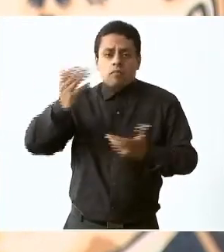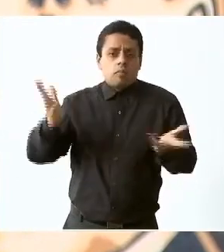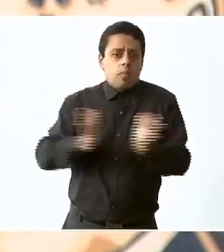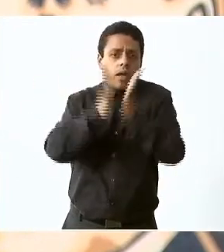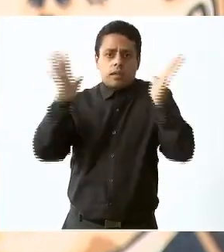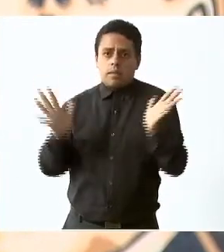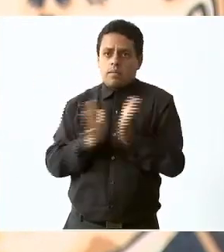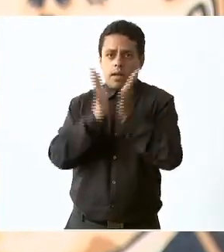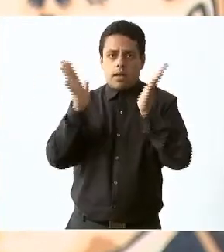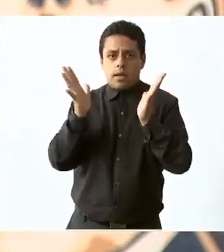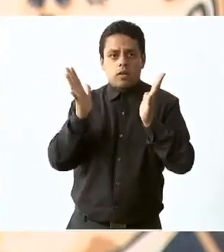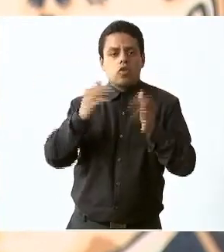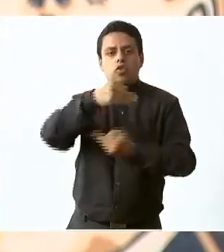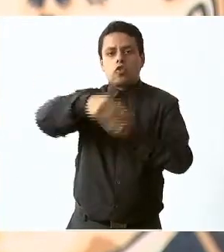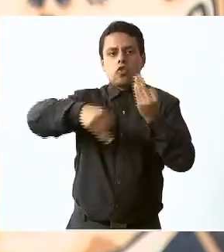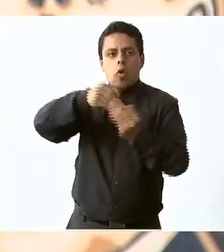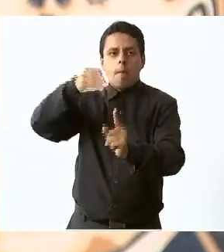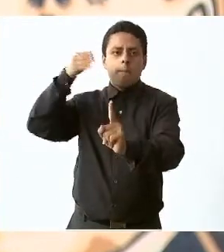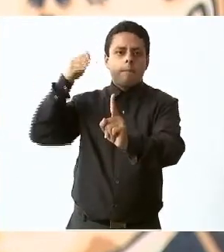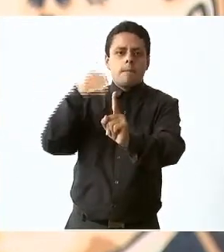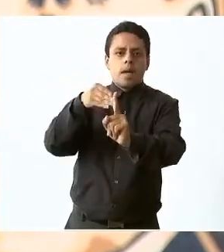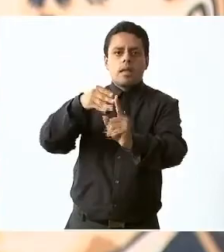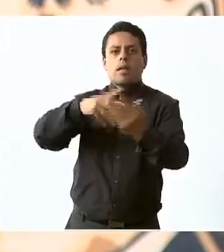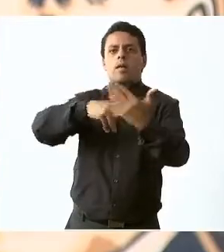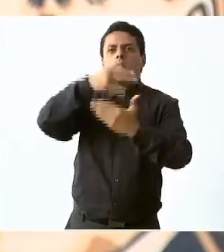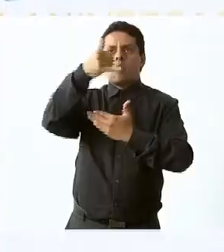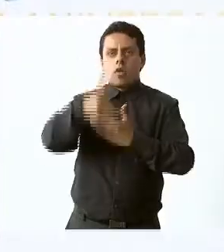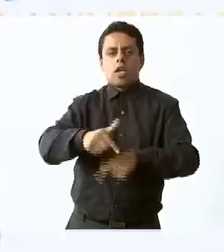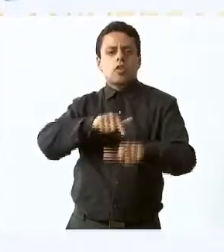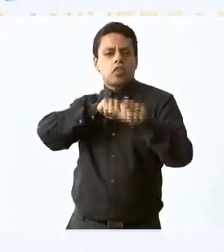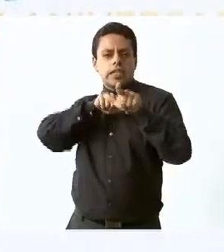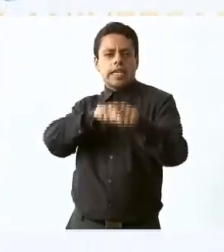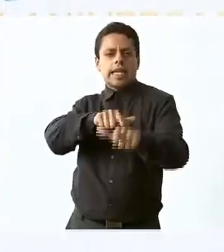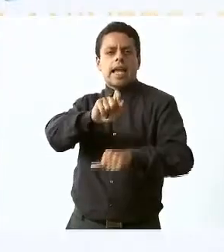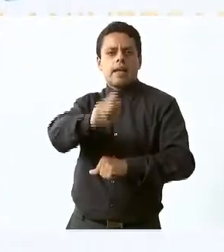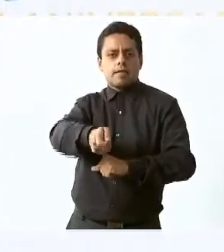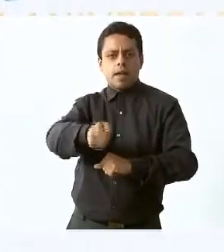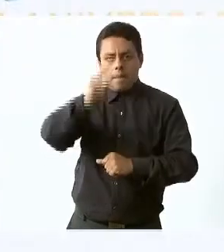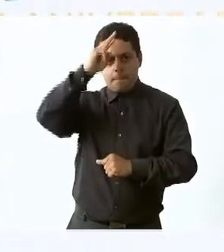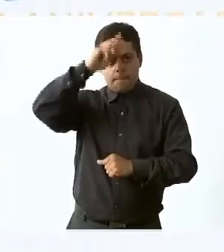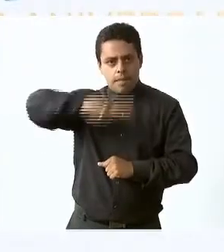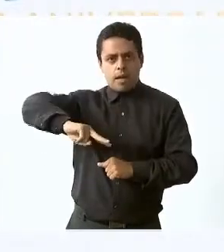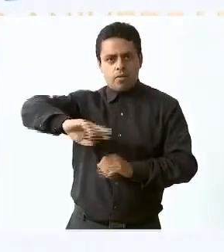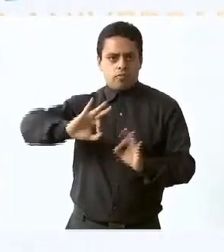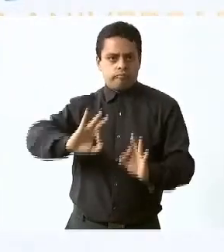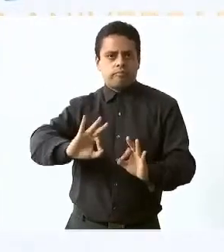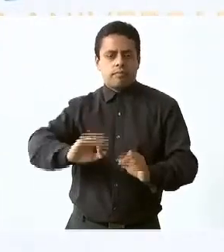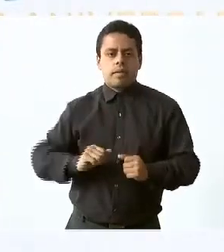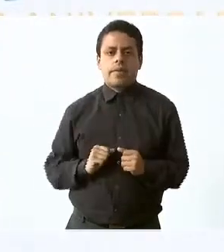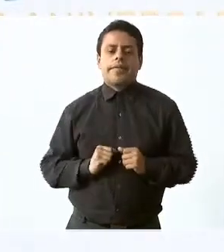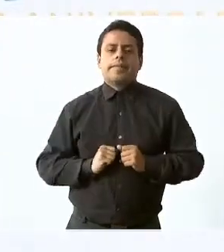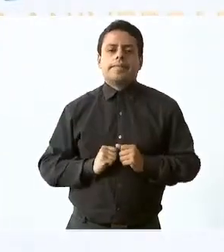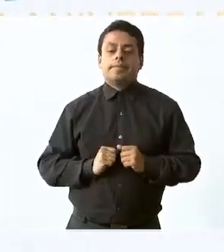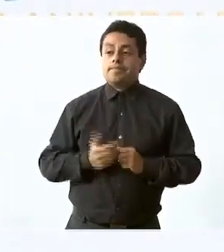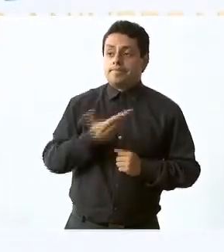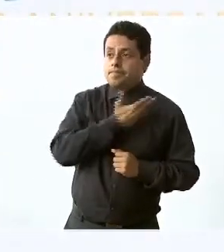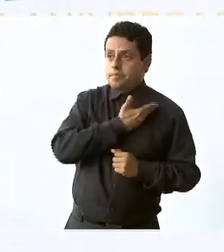de un proyecto común que es y debe seguir siendo México. Señor